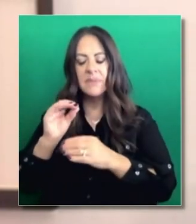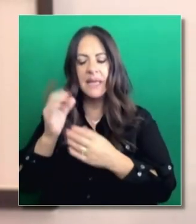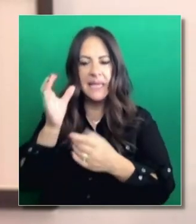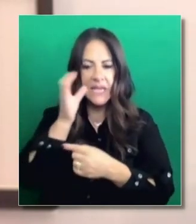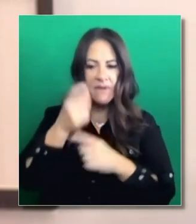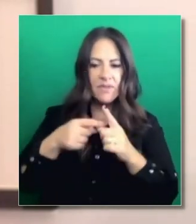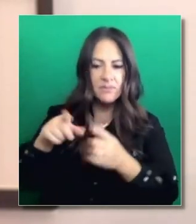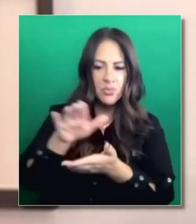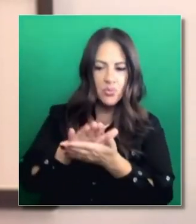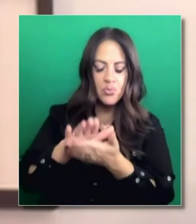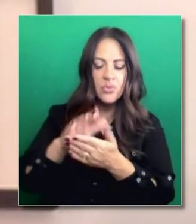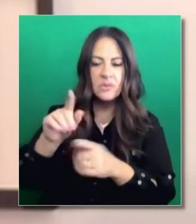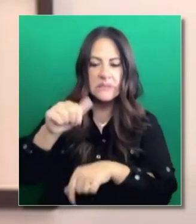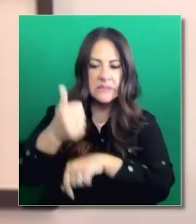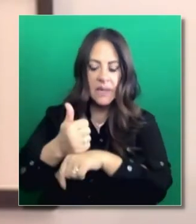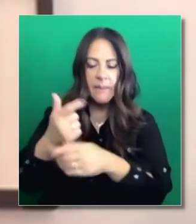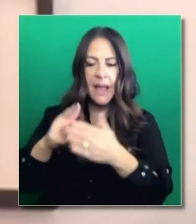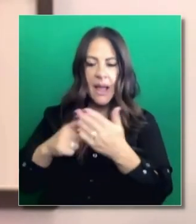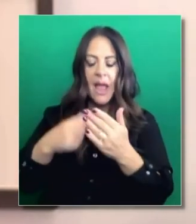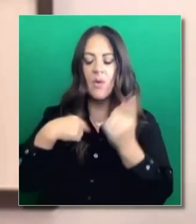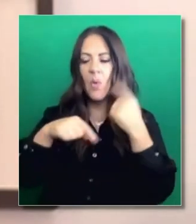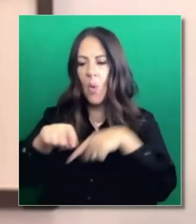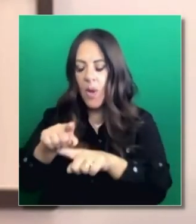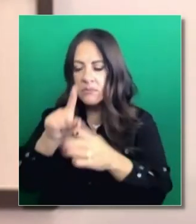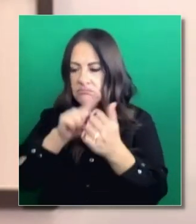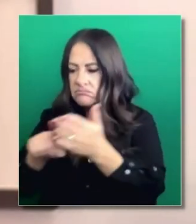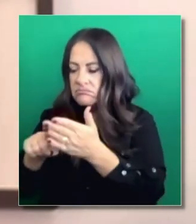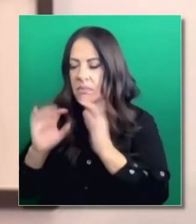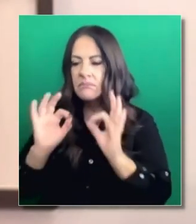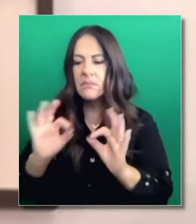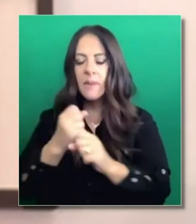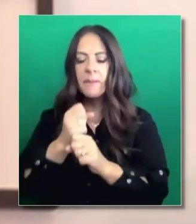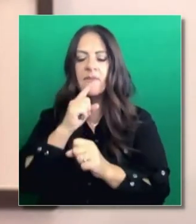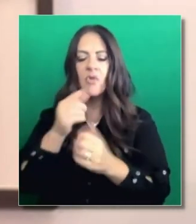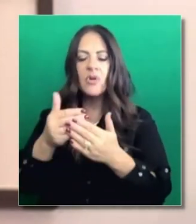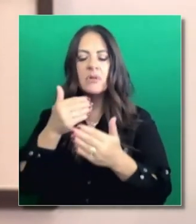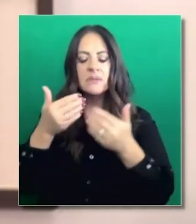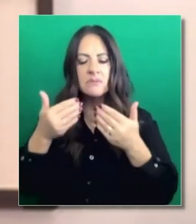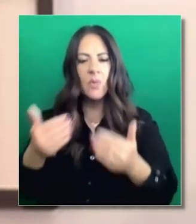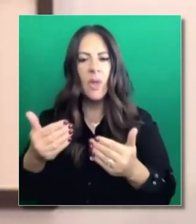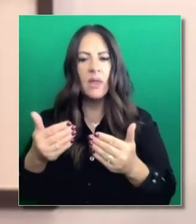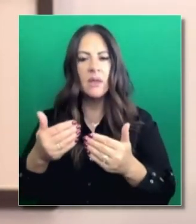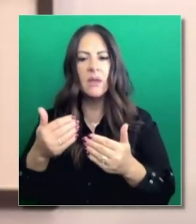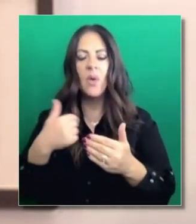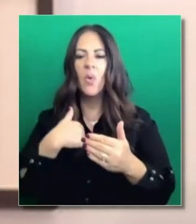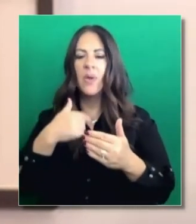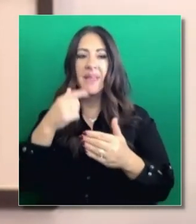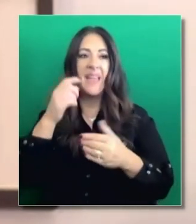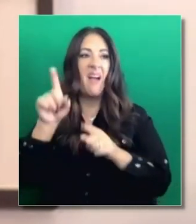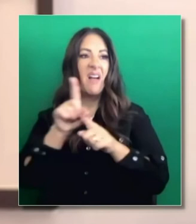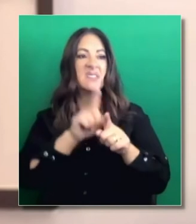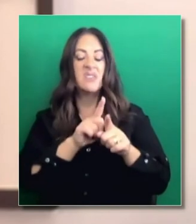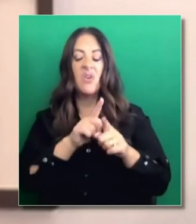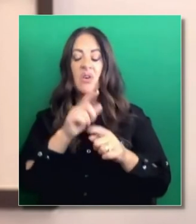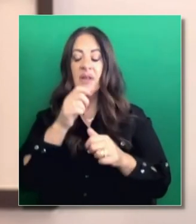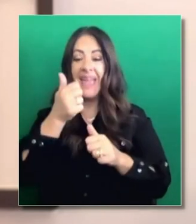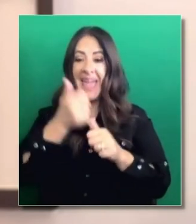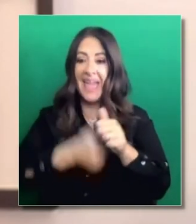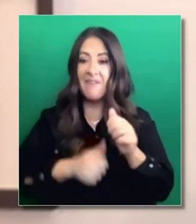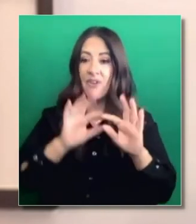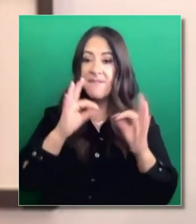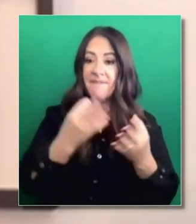seguir monitoreando, seguir evaluando cómo percibimos esto. Tenemos que estar preparados para cambio. No